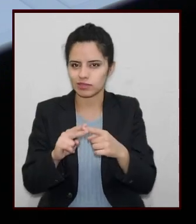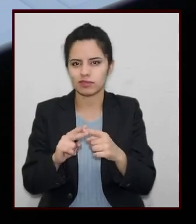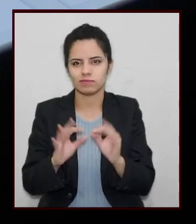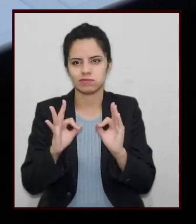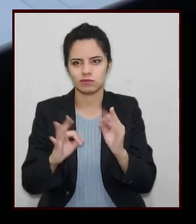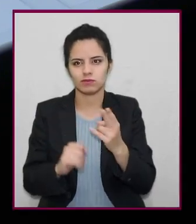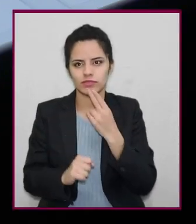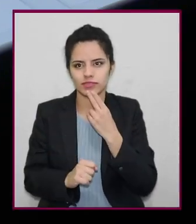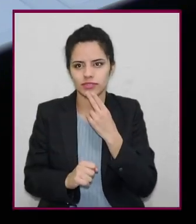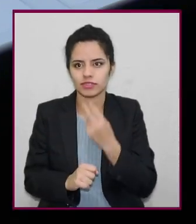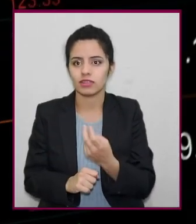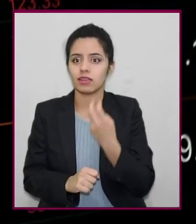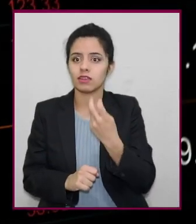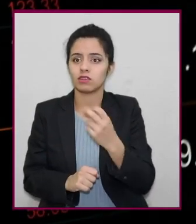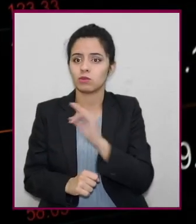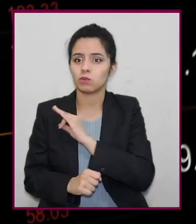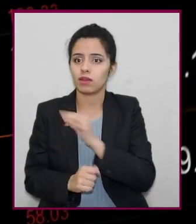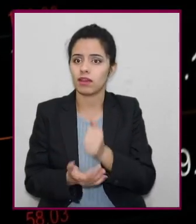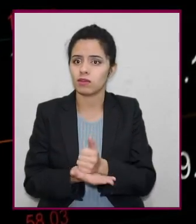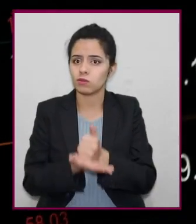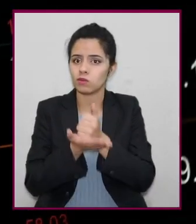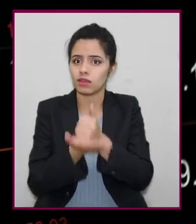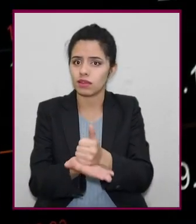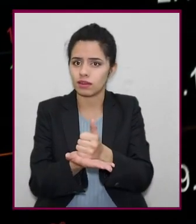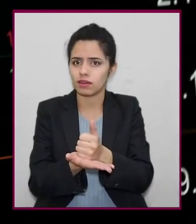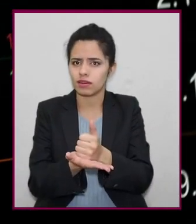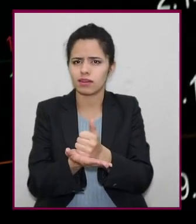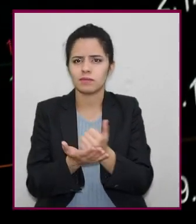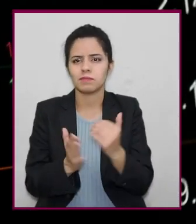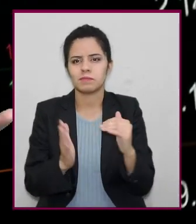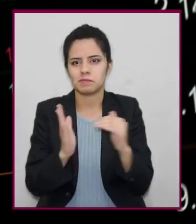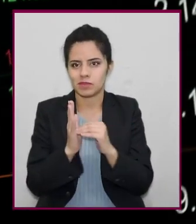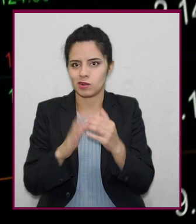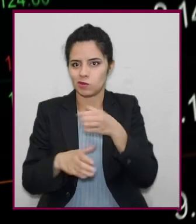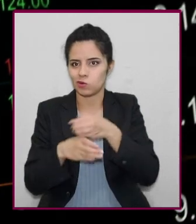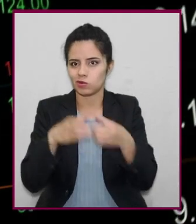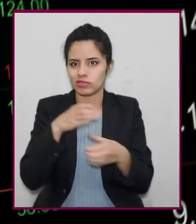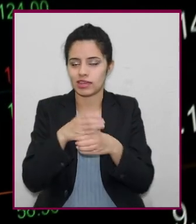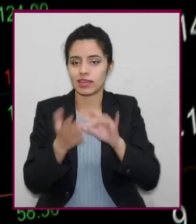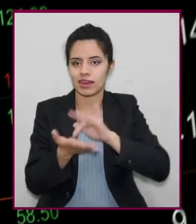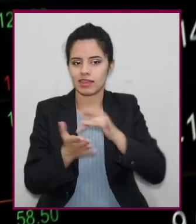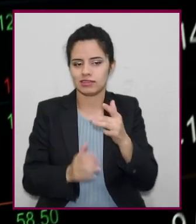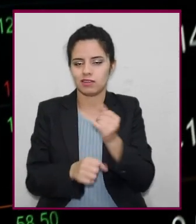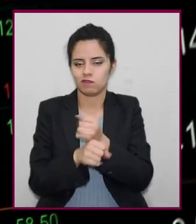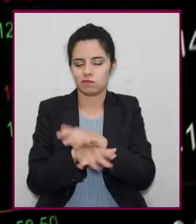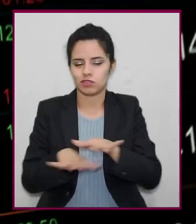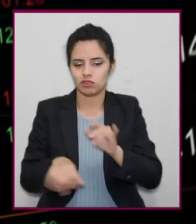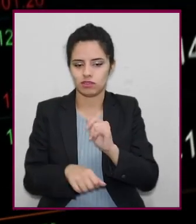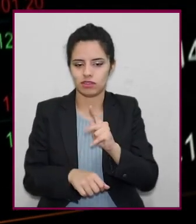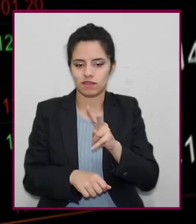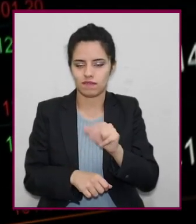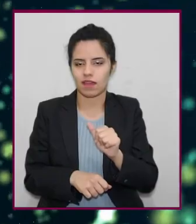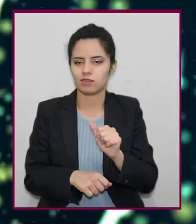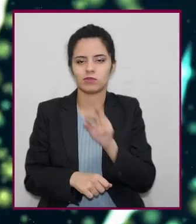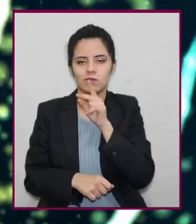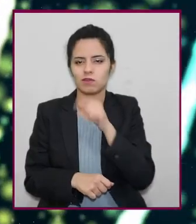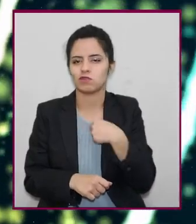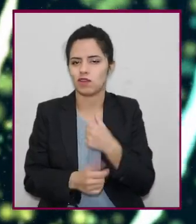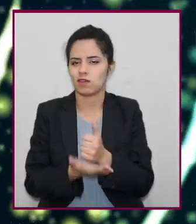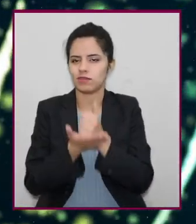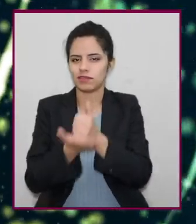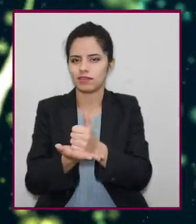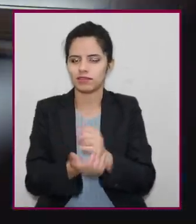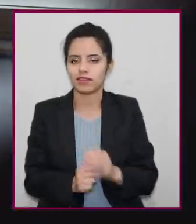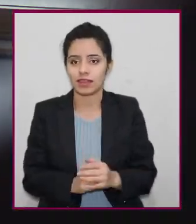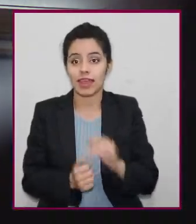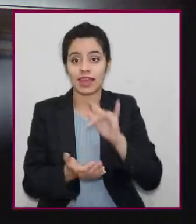muy útil. Estas hojas de cálculo las podemos usar para 1000 cosas. Tiva, gracias por la información que nos diste. Nos ayudó mucho. Para eso